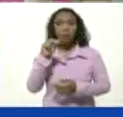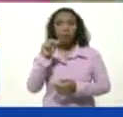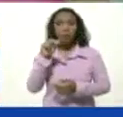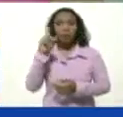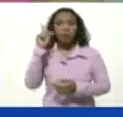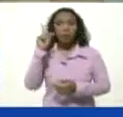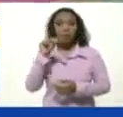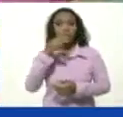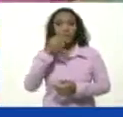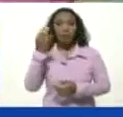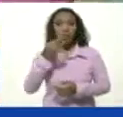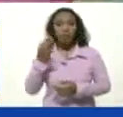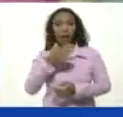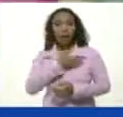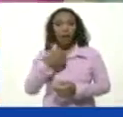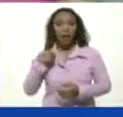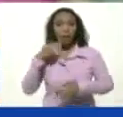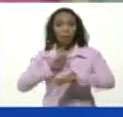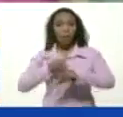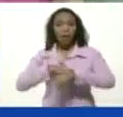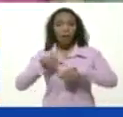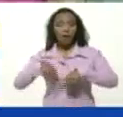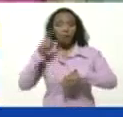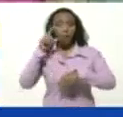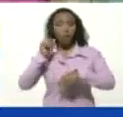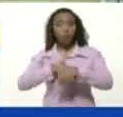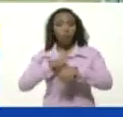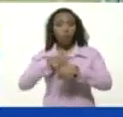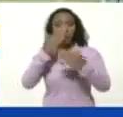y también, ¿verdad?, le queremos pasar en este momento al compañero René.